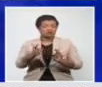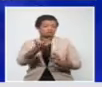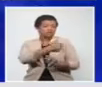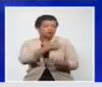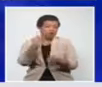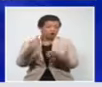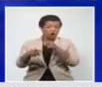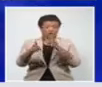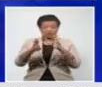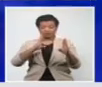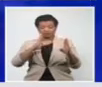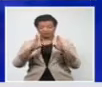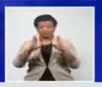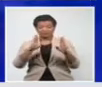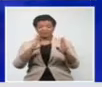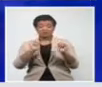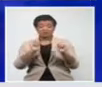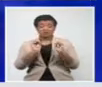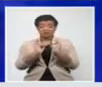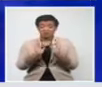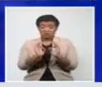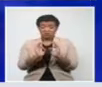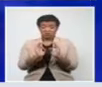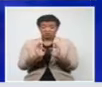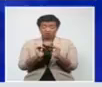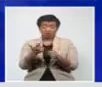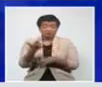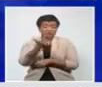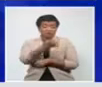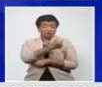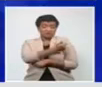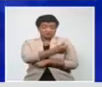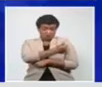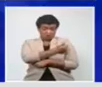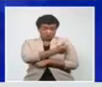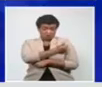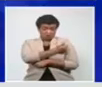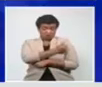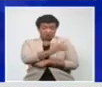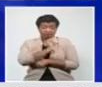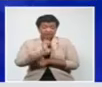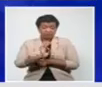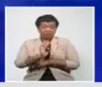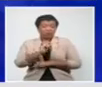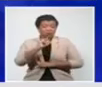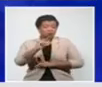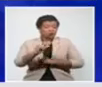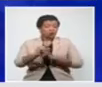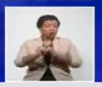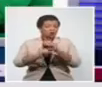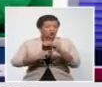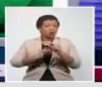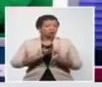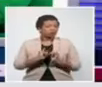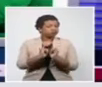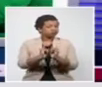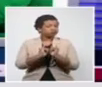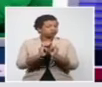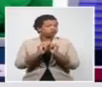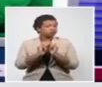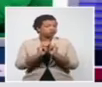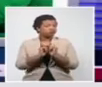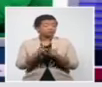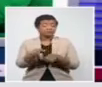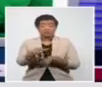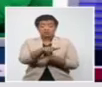bueno, creo que todo lo que tiene que ver con vacunas pues se ha ido informando. También en